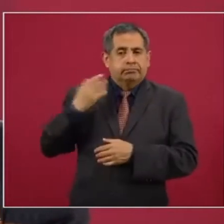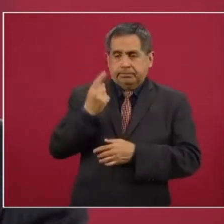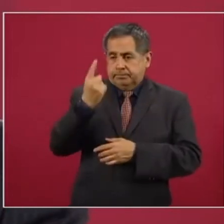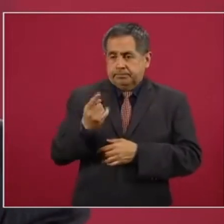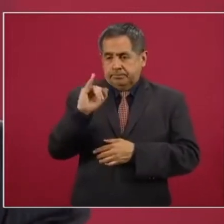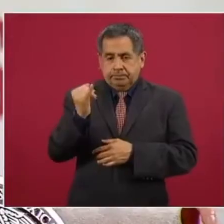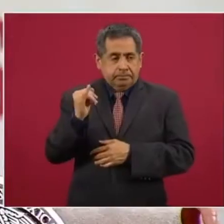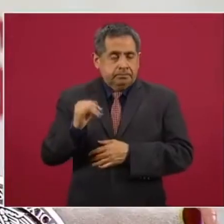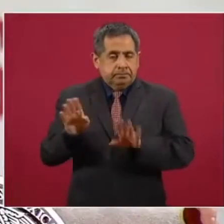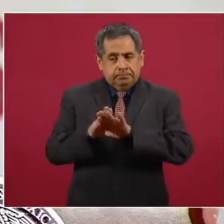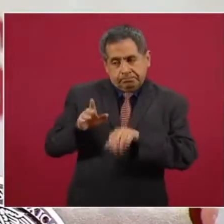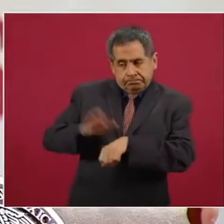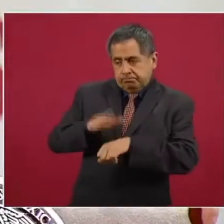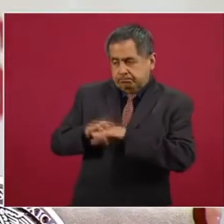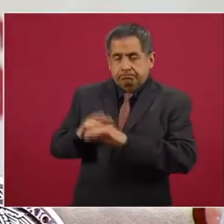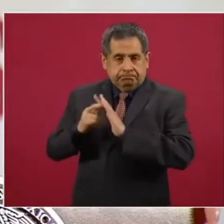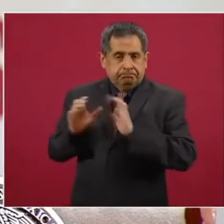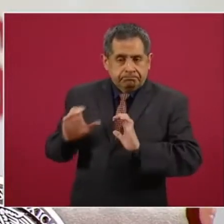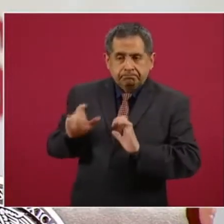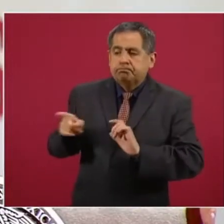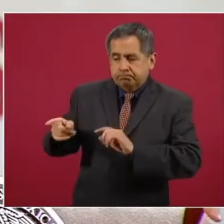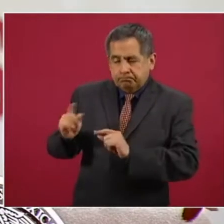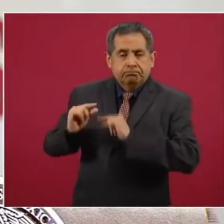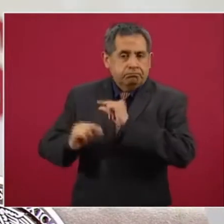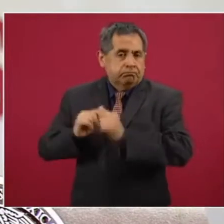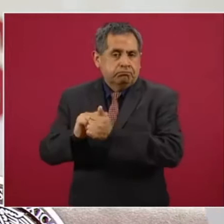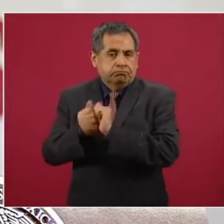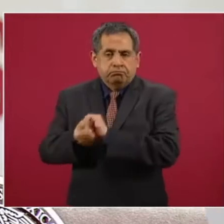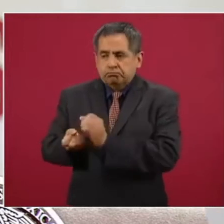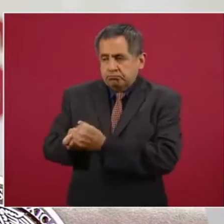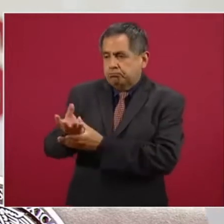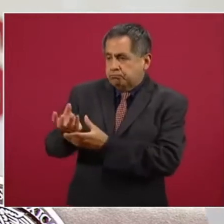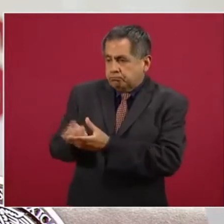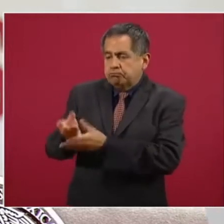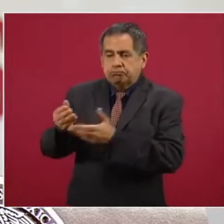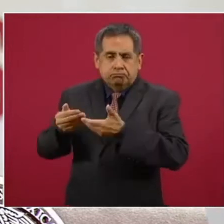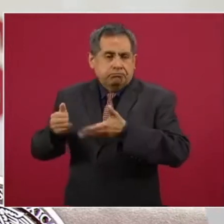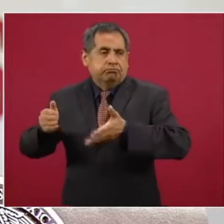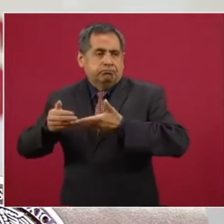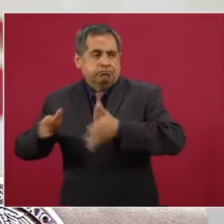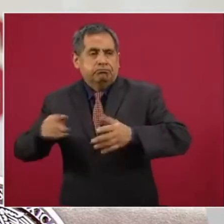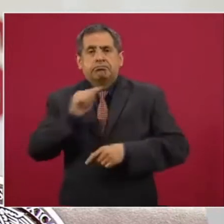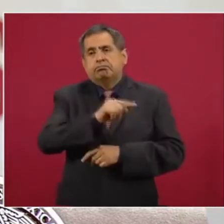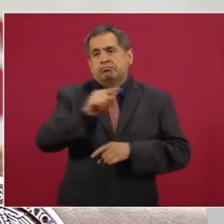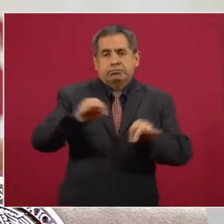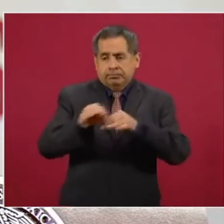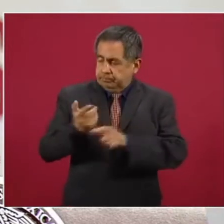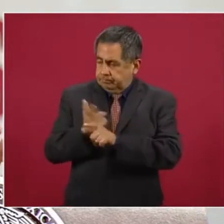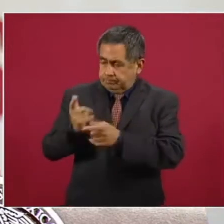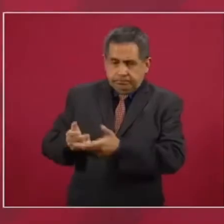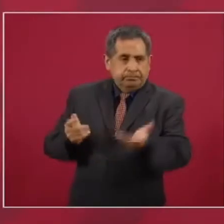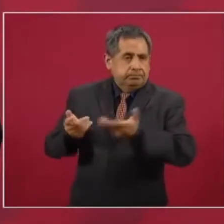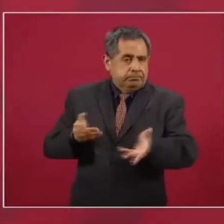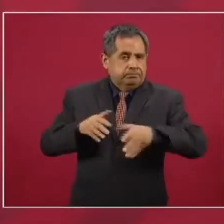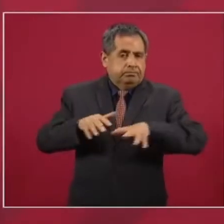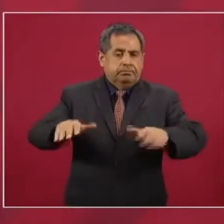observada, controlada, regulada, se iba a empezar a desconfinar, a liberar las actividades. Dado que somos un